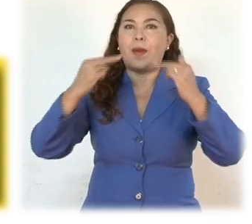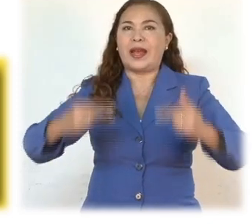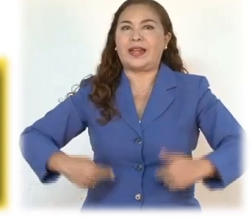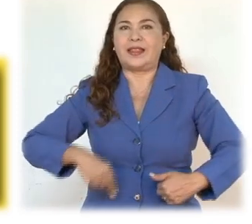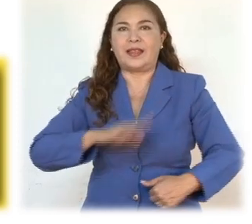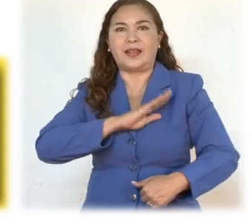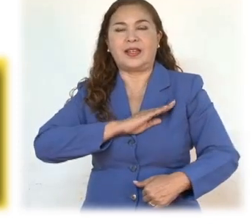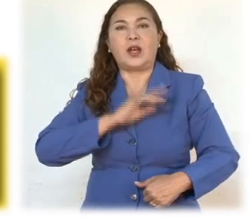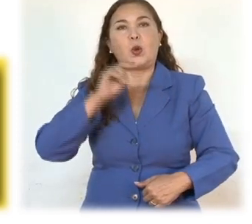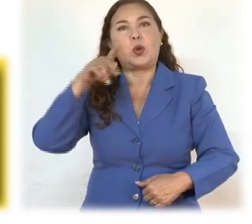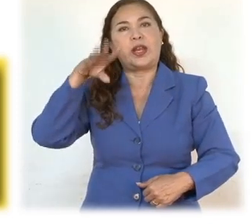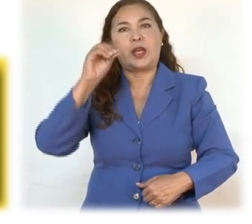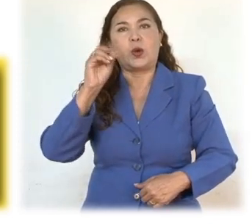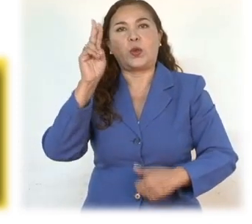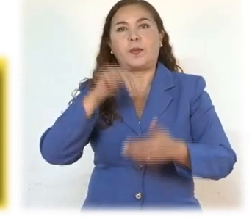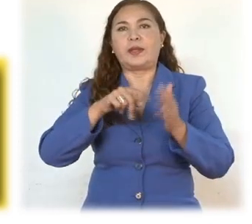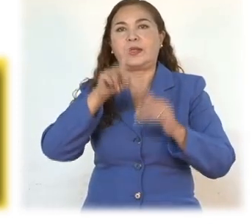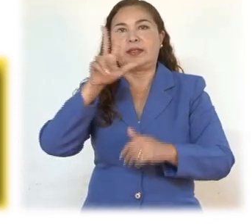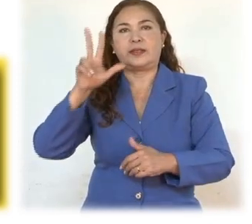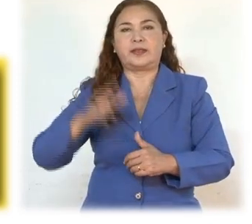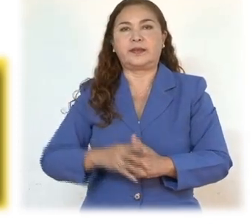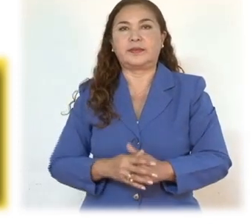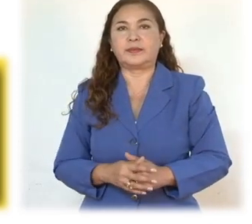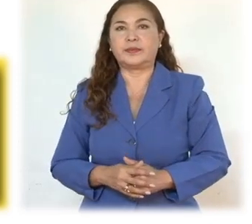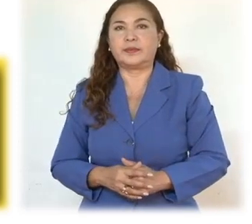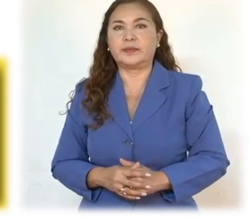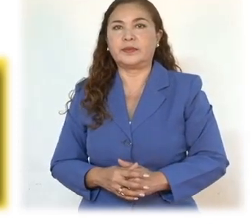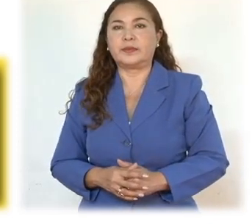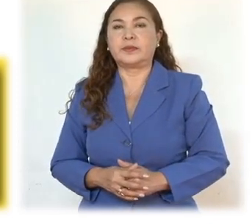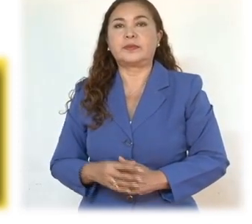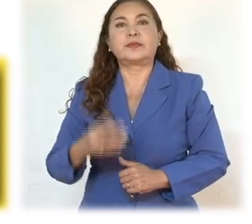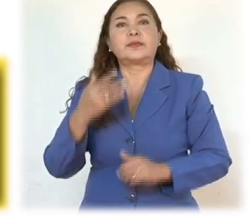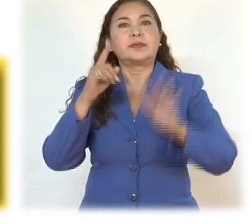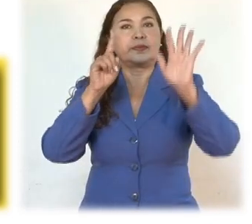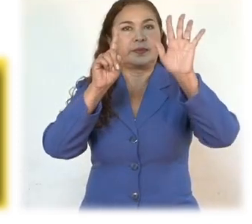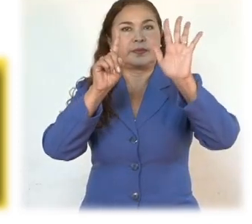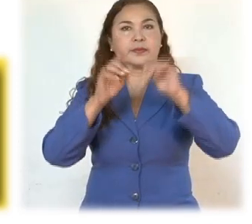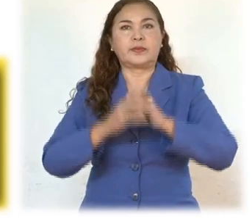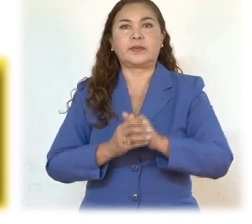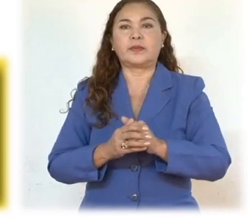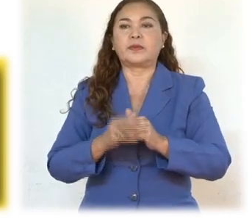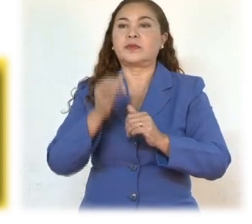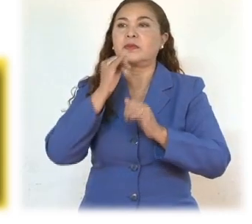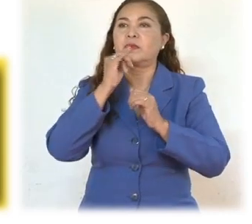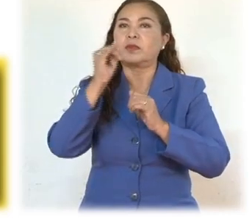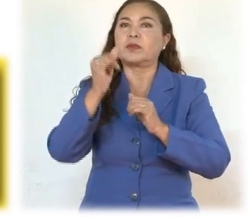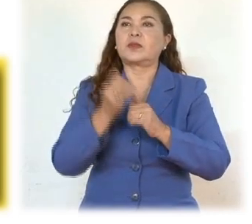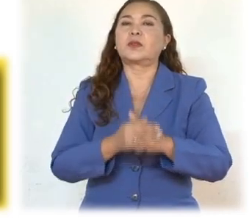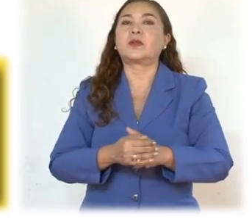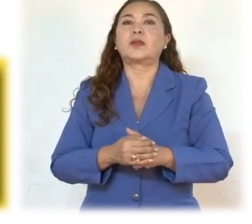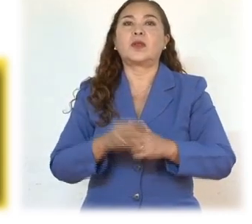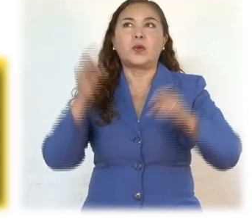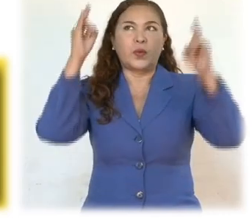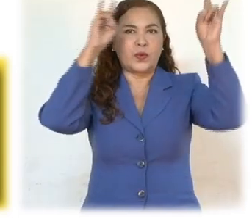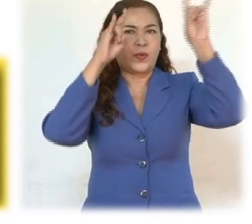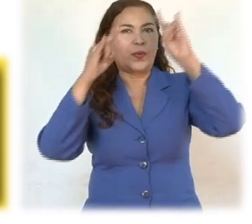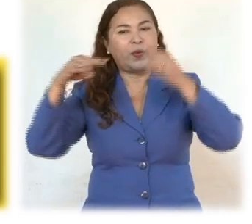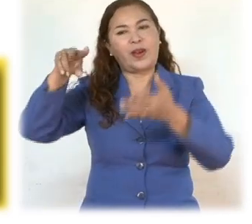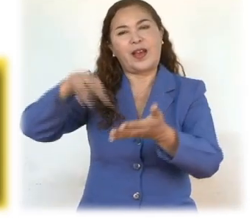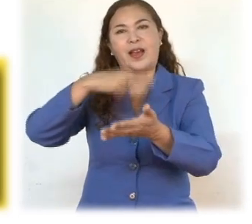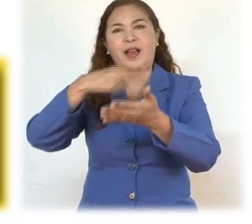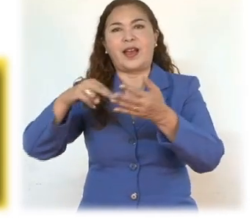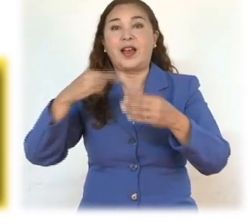la humanidad UNESCO 2013 día 6 declaratoria de los diablos